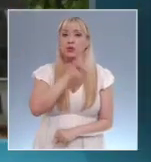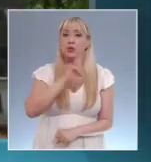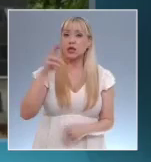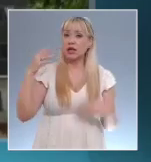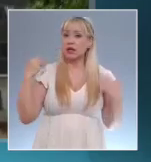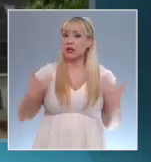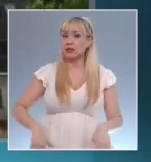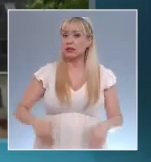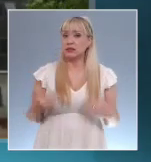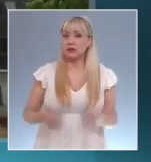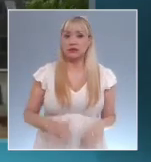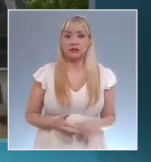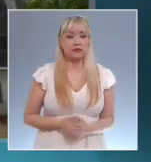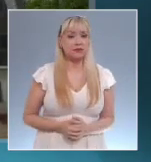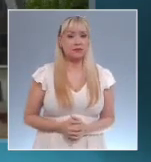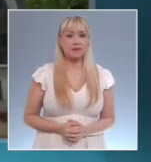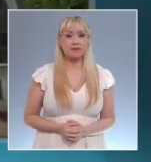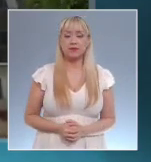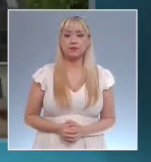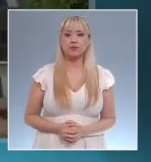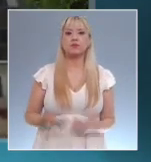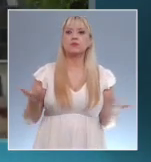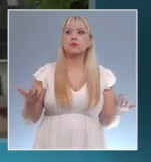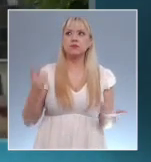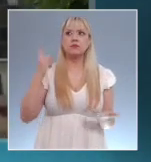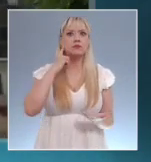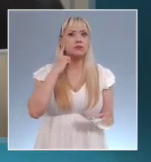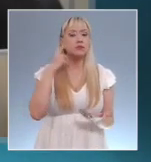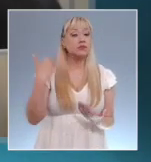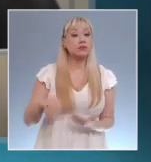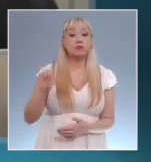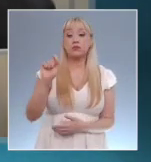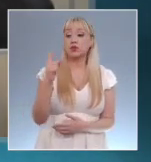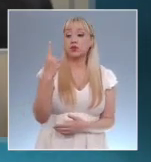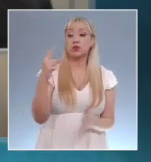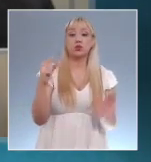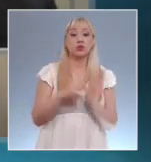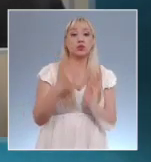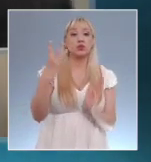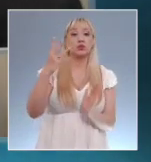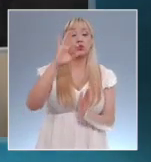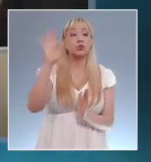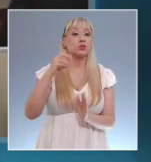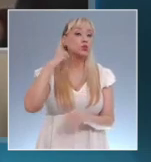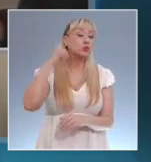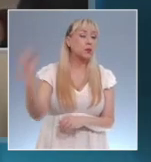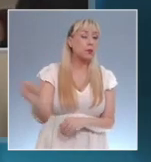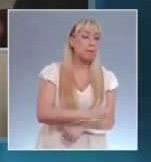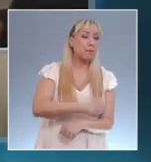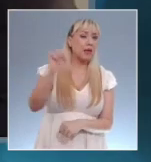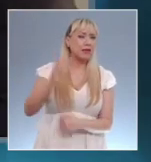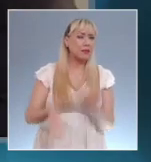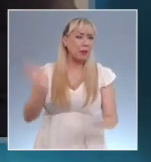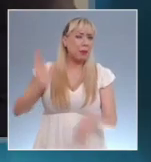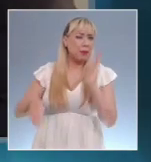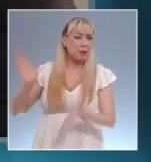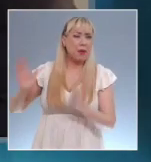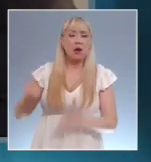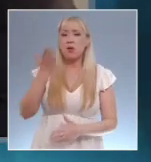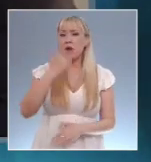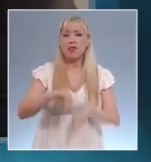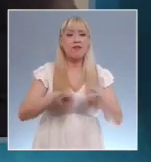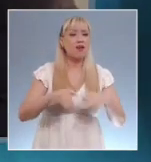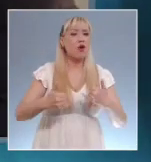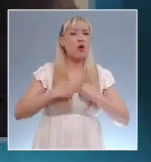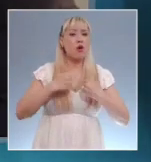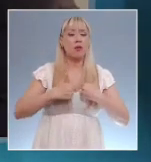Luego de registrar un récord de 21.3% en las estadísticas del desempleo juvenil desde 2018, la Oficina Nacional de Estadística